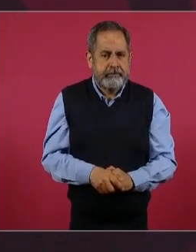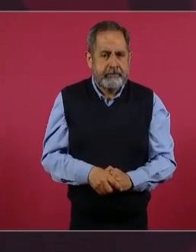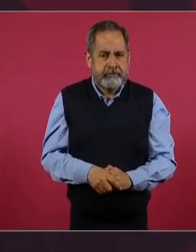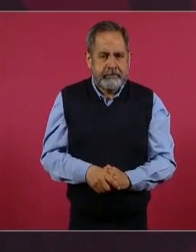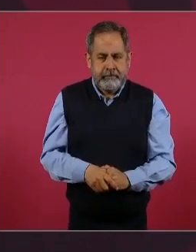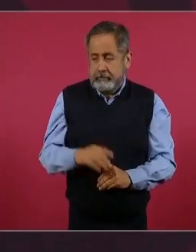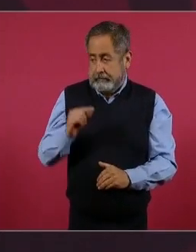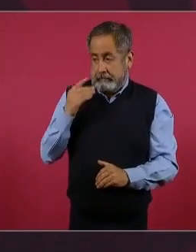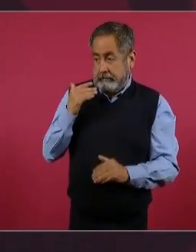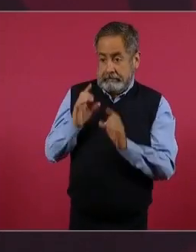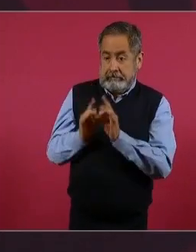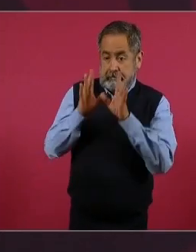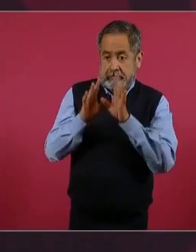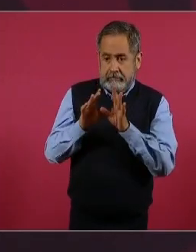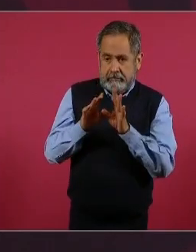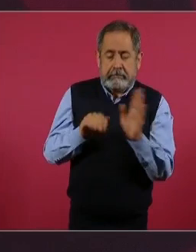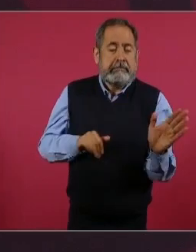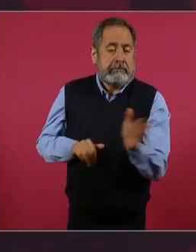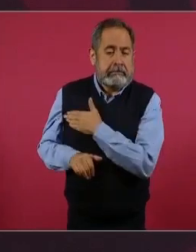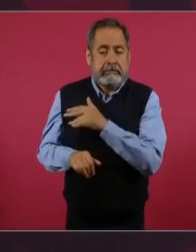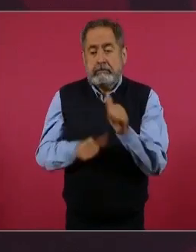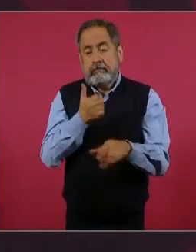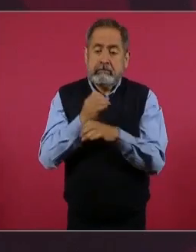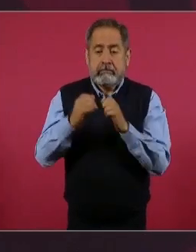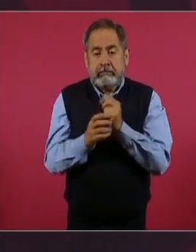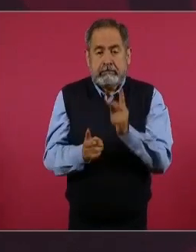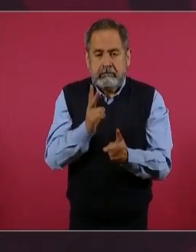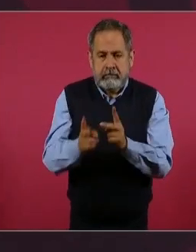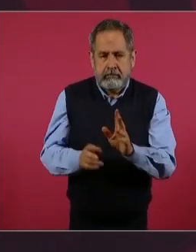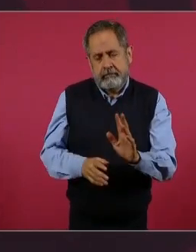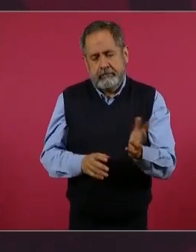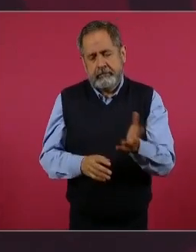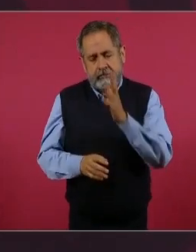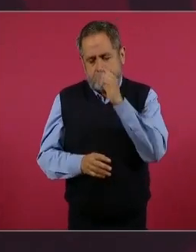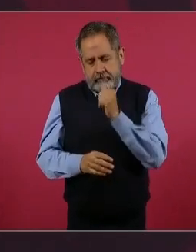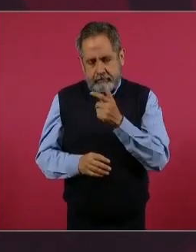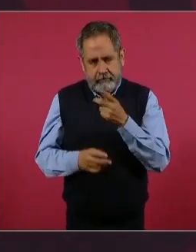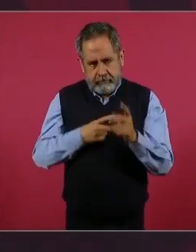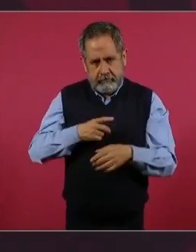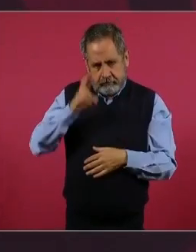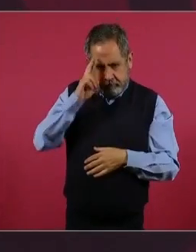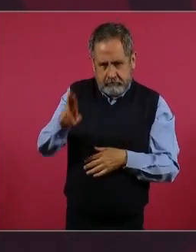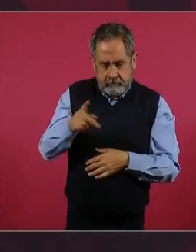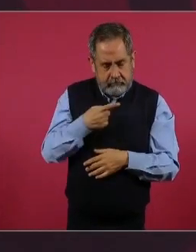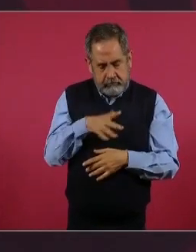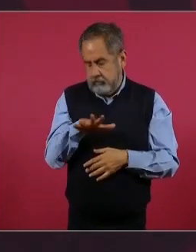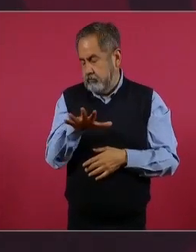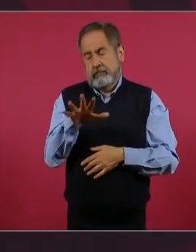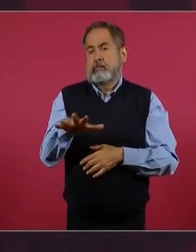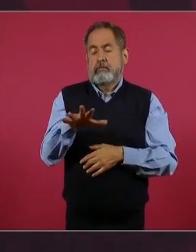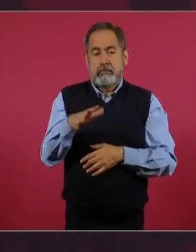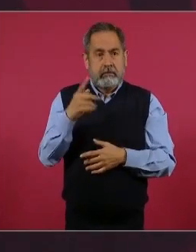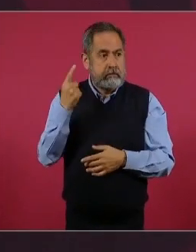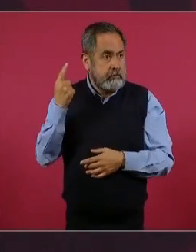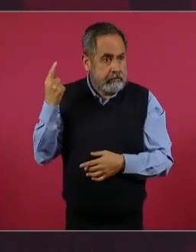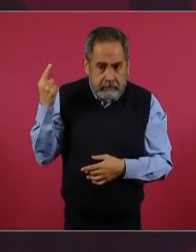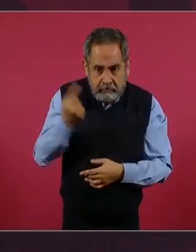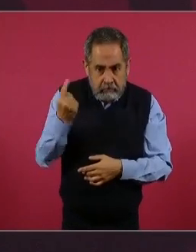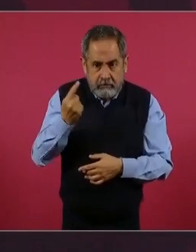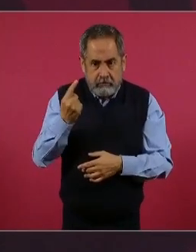tan fresco. Fue muy duro, yo creo que para todos,